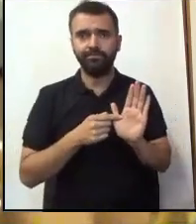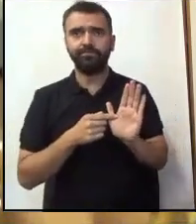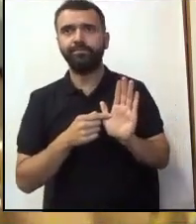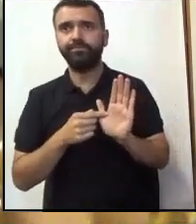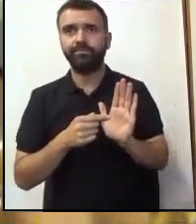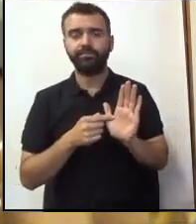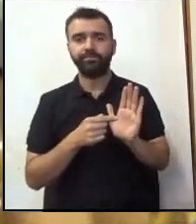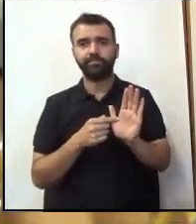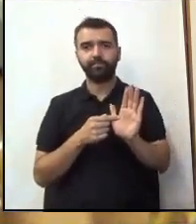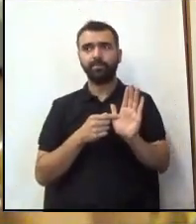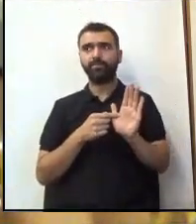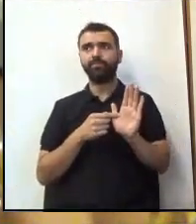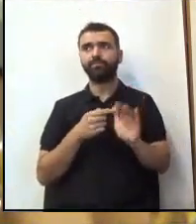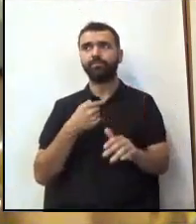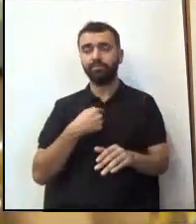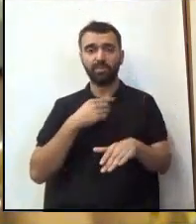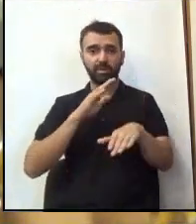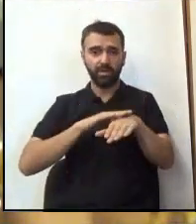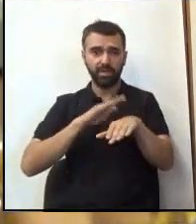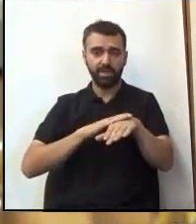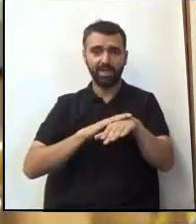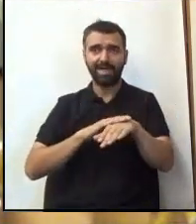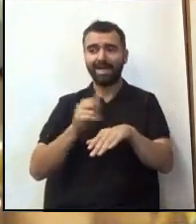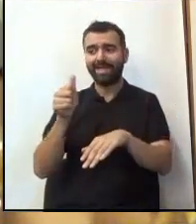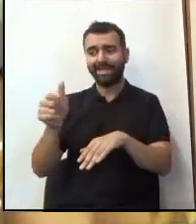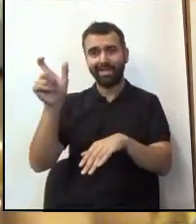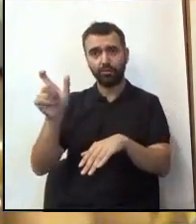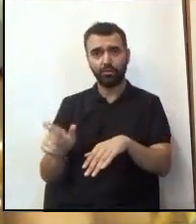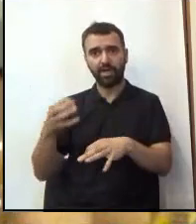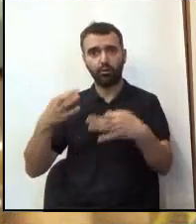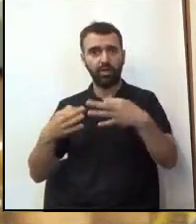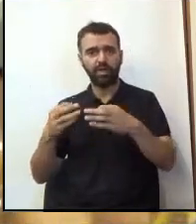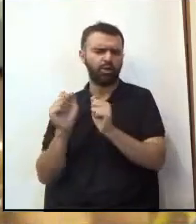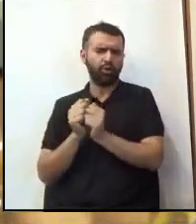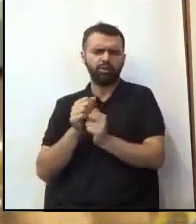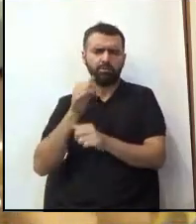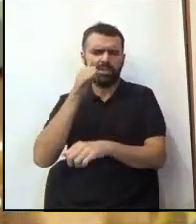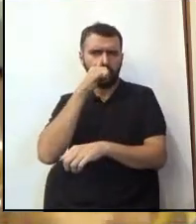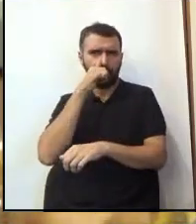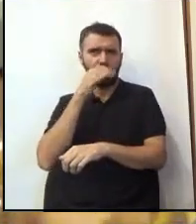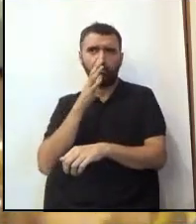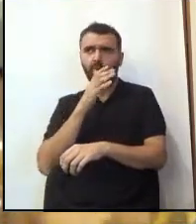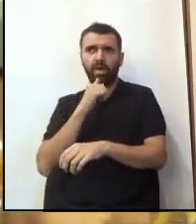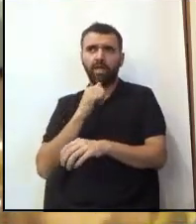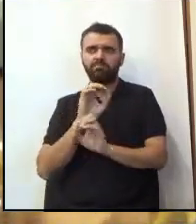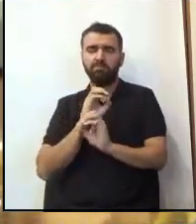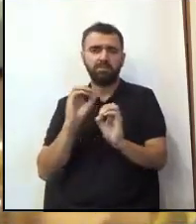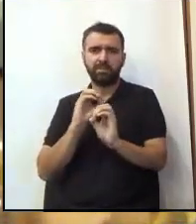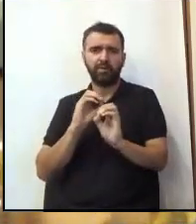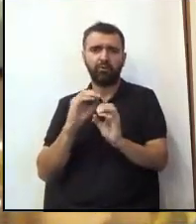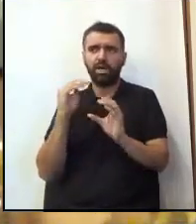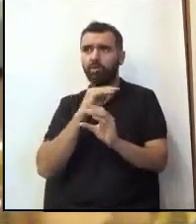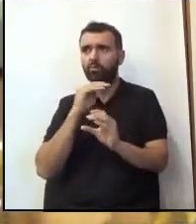Yo le pediría a la directora jurídica, si con tiempo, no tengo ningún apuro porque esto tiene para largo todavía,